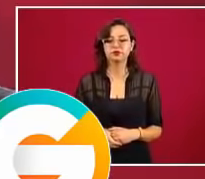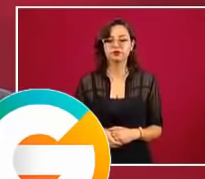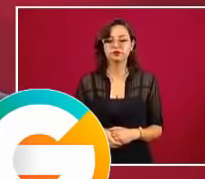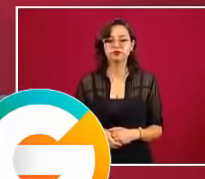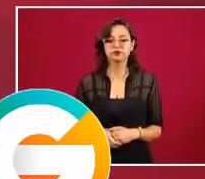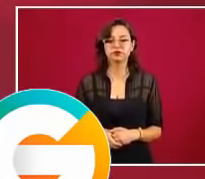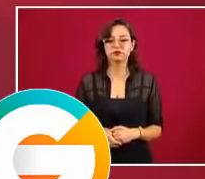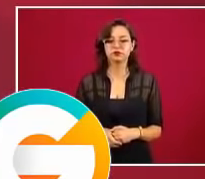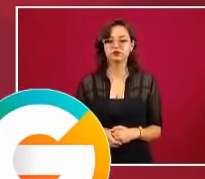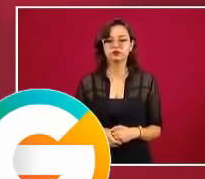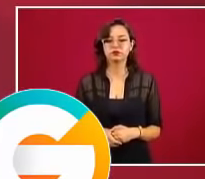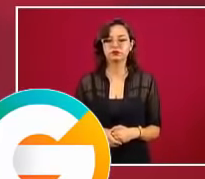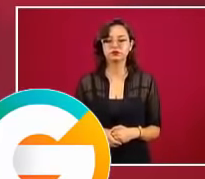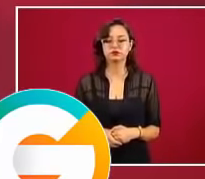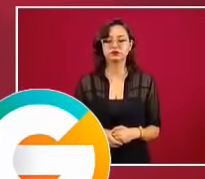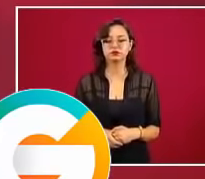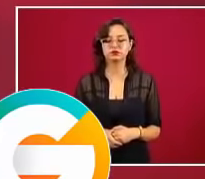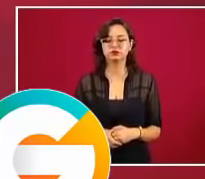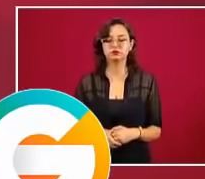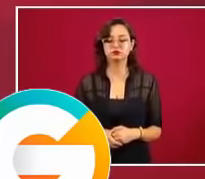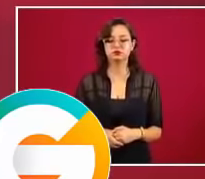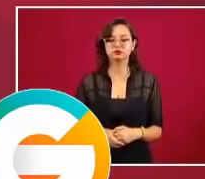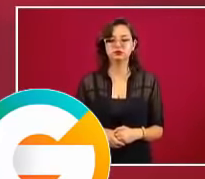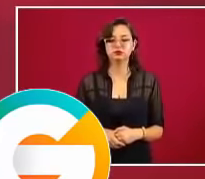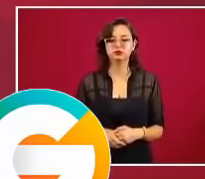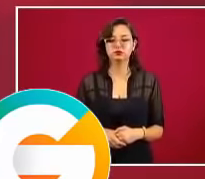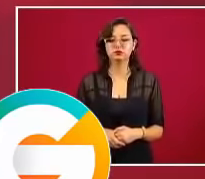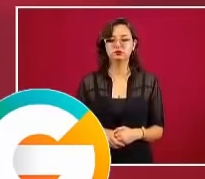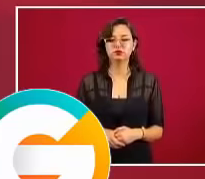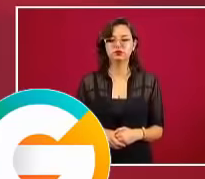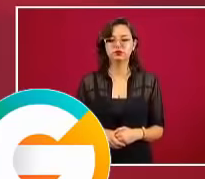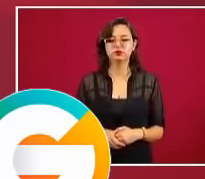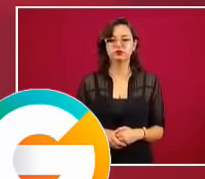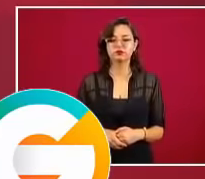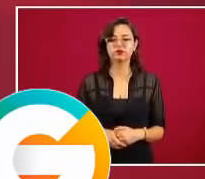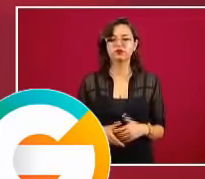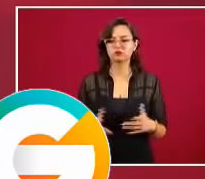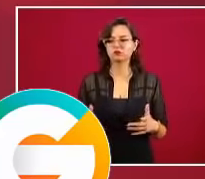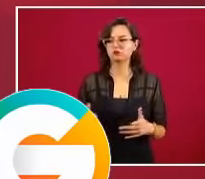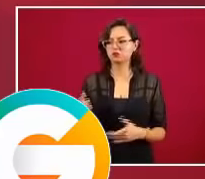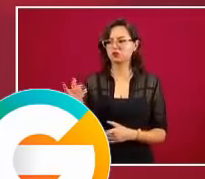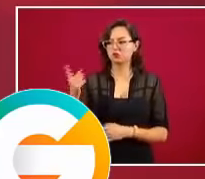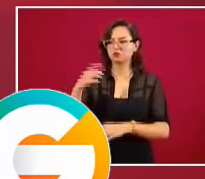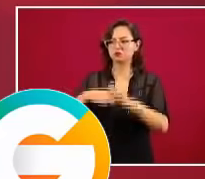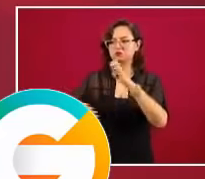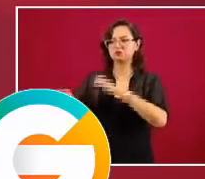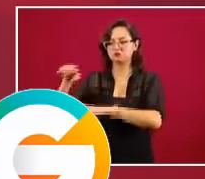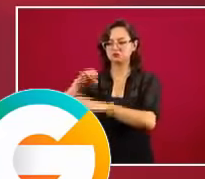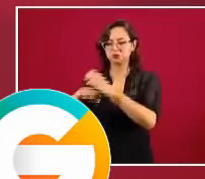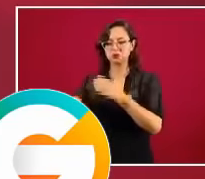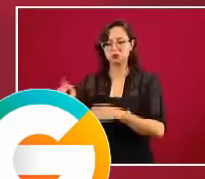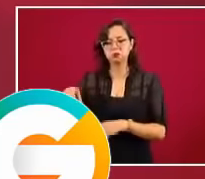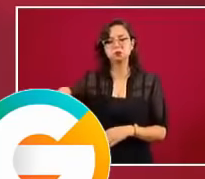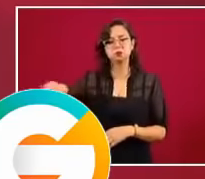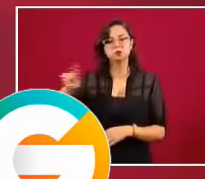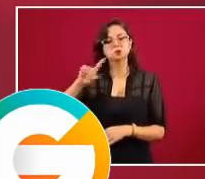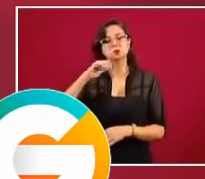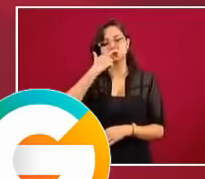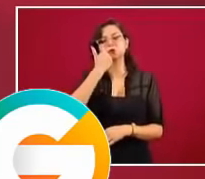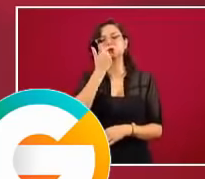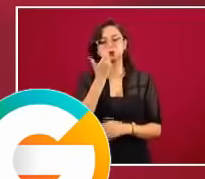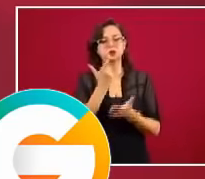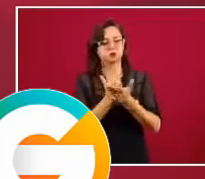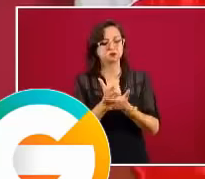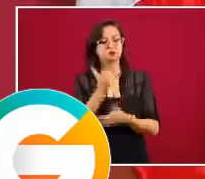Hay quienes están en disposición de llegar a arreglos. Hay quienes